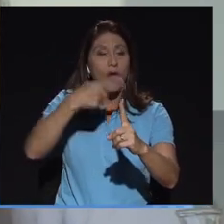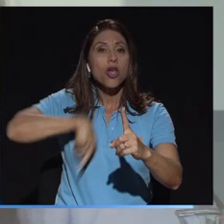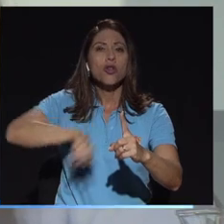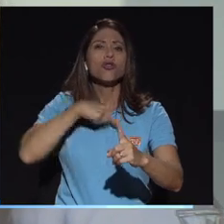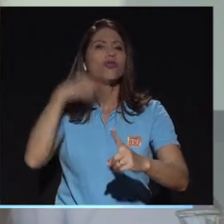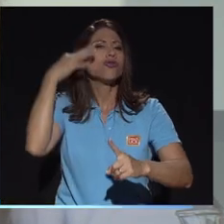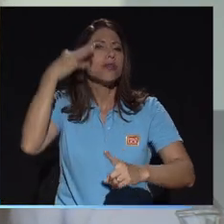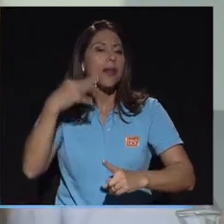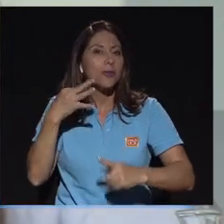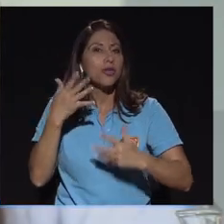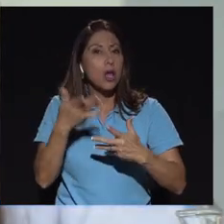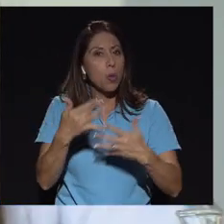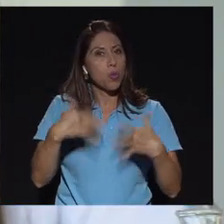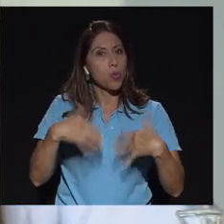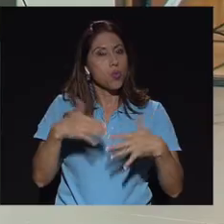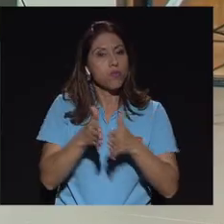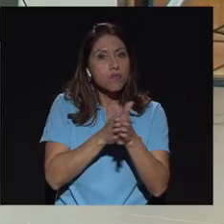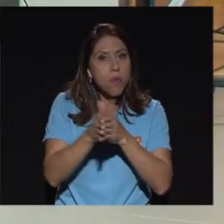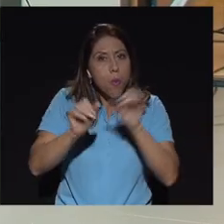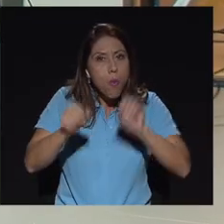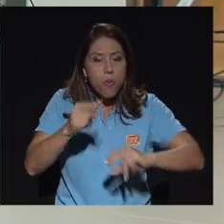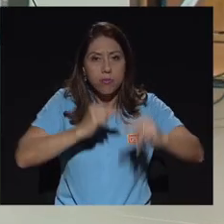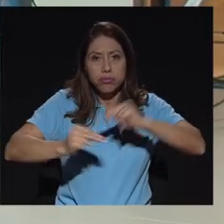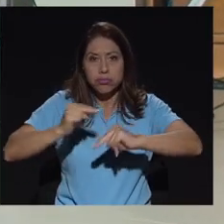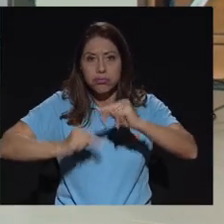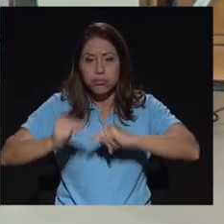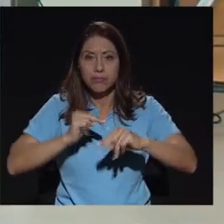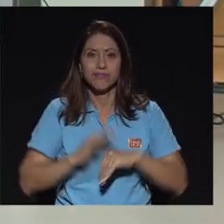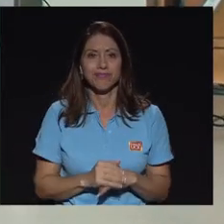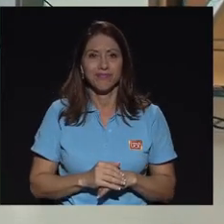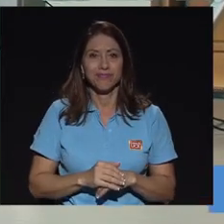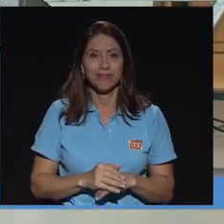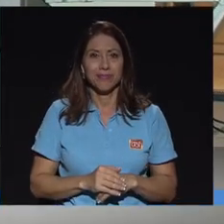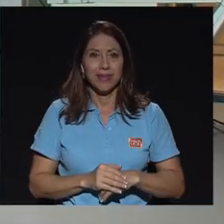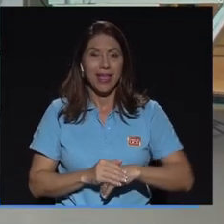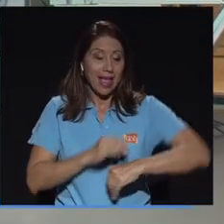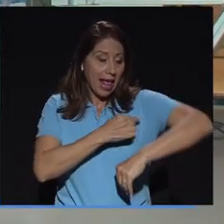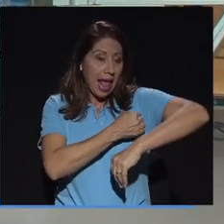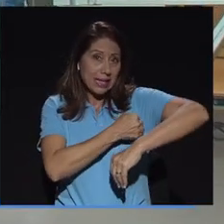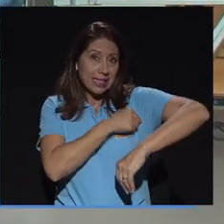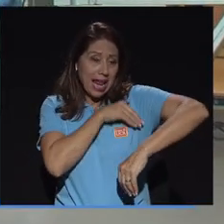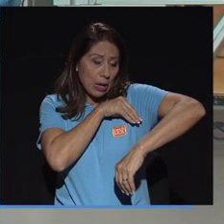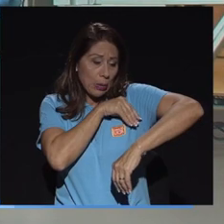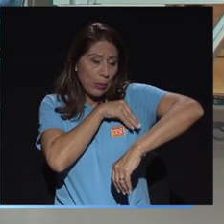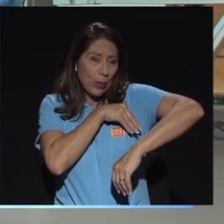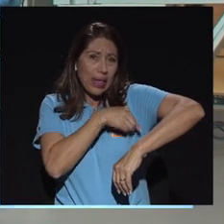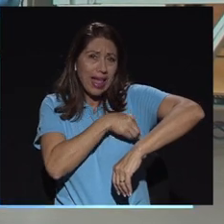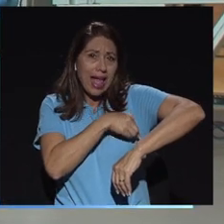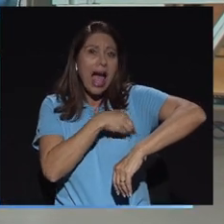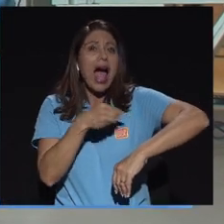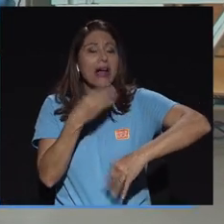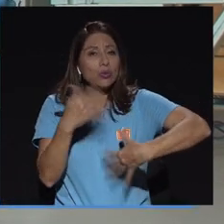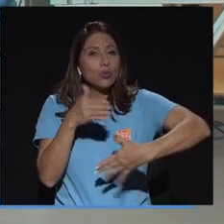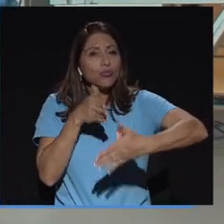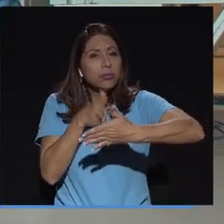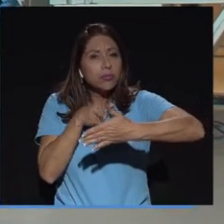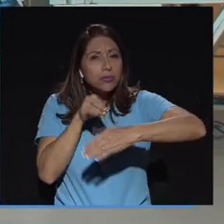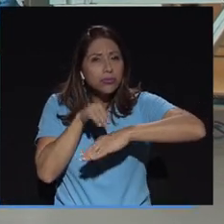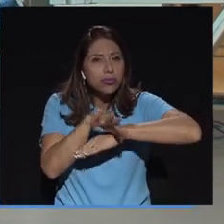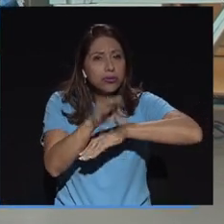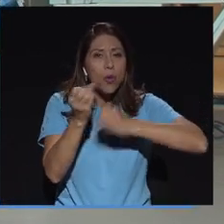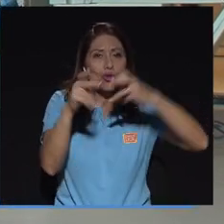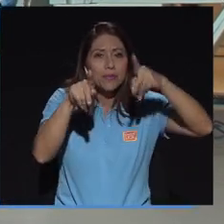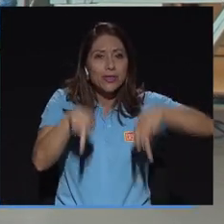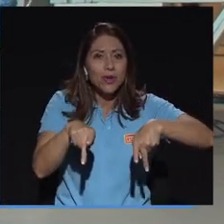que creíamos que tenía un gran potencial en el mercado. La aparición rápida del vello axilar afecta a muchas